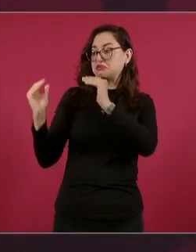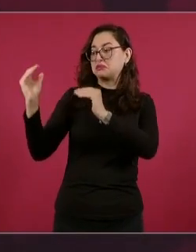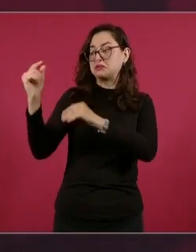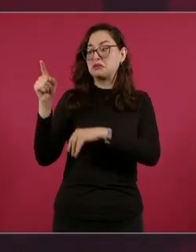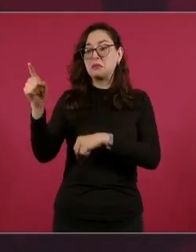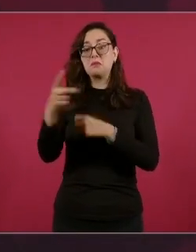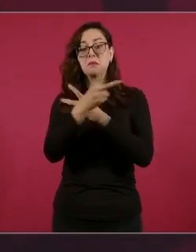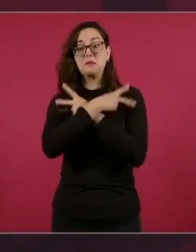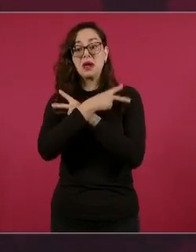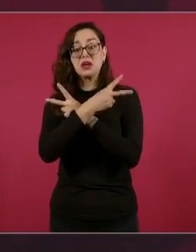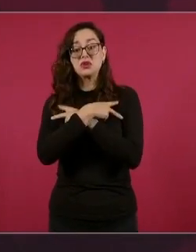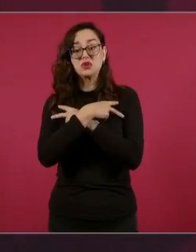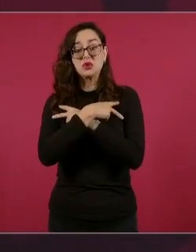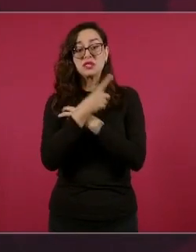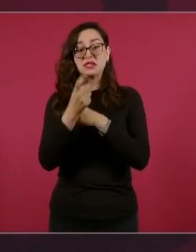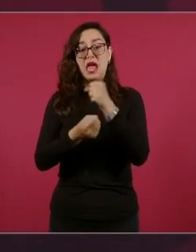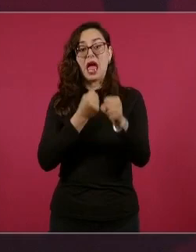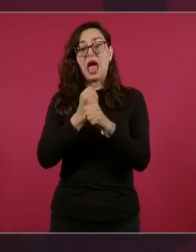Un mes.